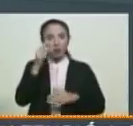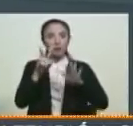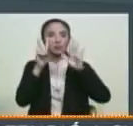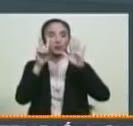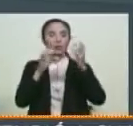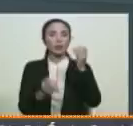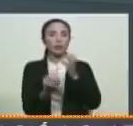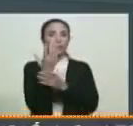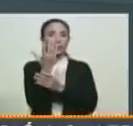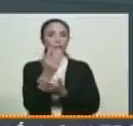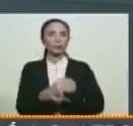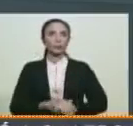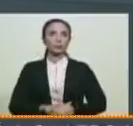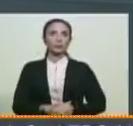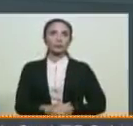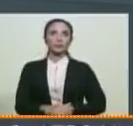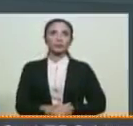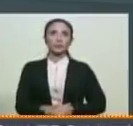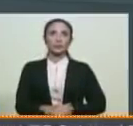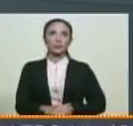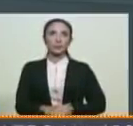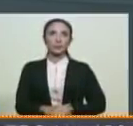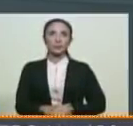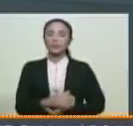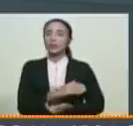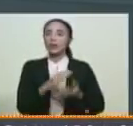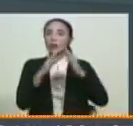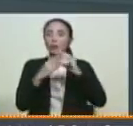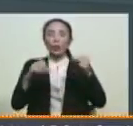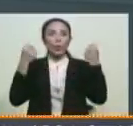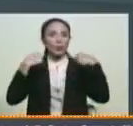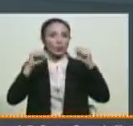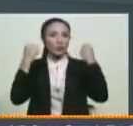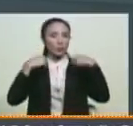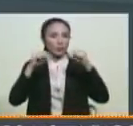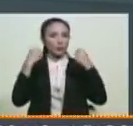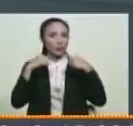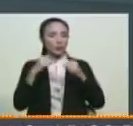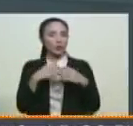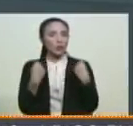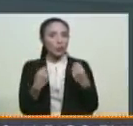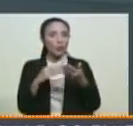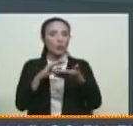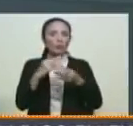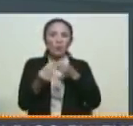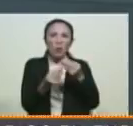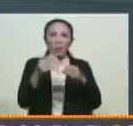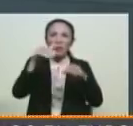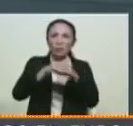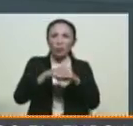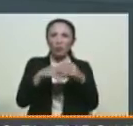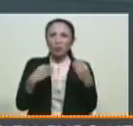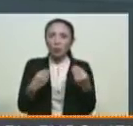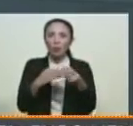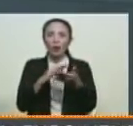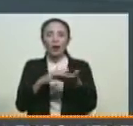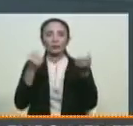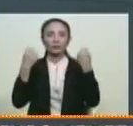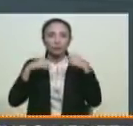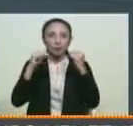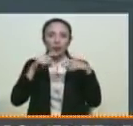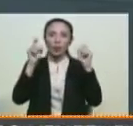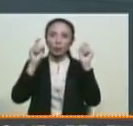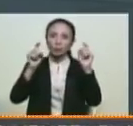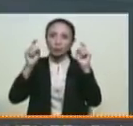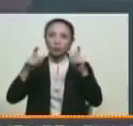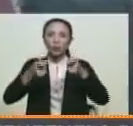la maquinaria electoral para hacer un gran ensayo general de movilización, de operaciones, de